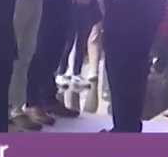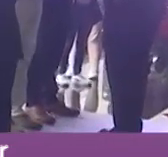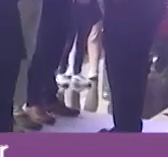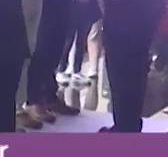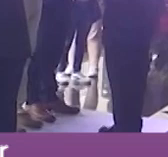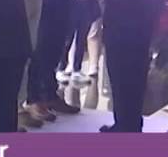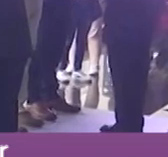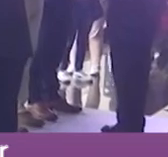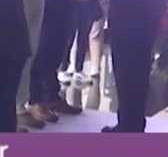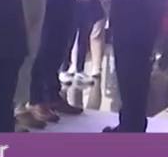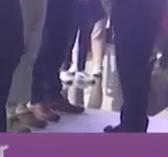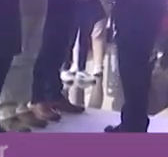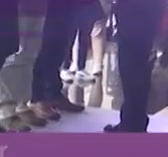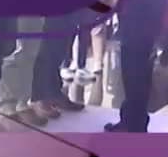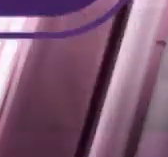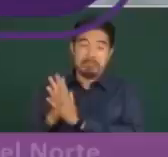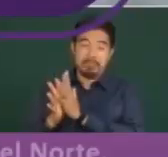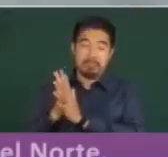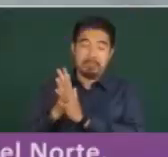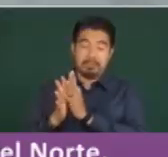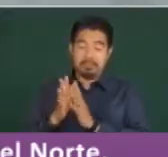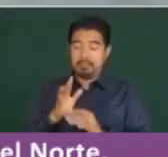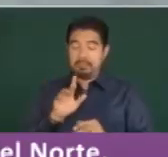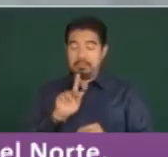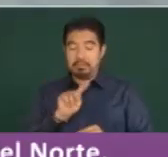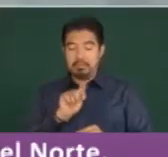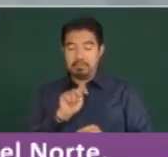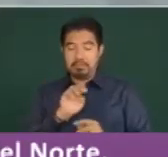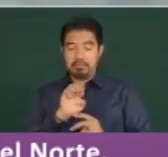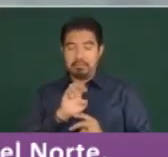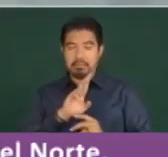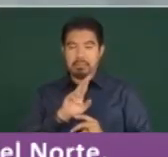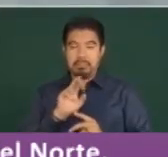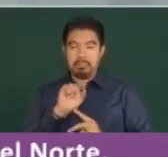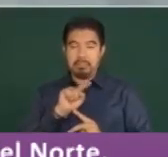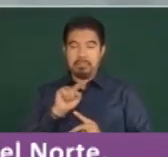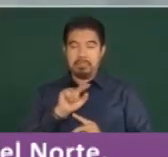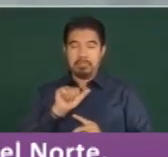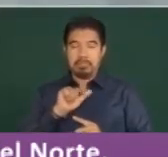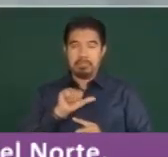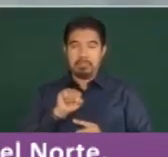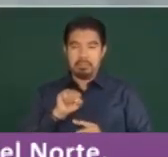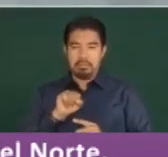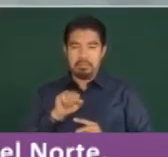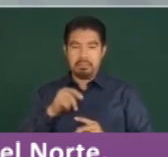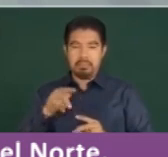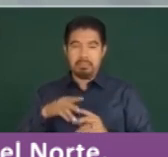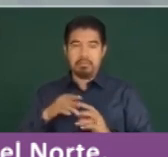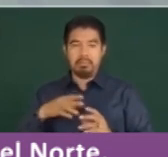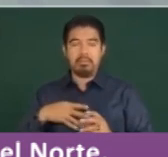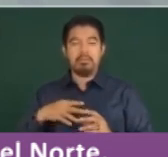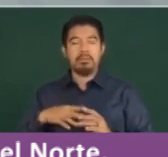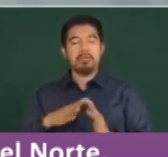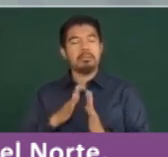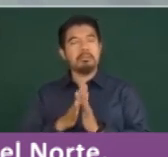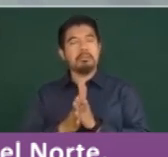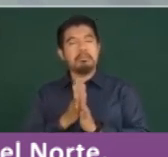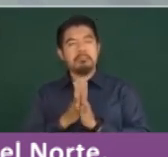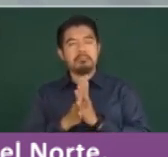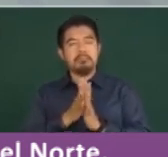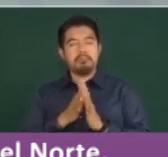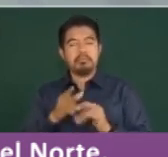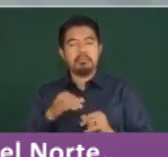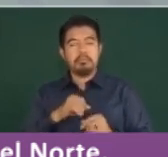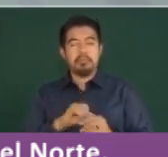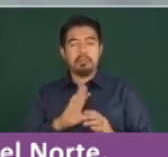y respeto a los derechos humanos. Si no se impulsa la actividad productiva en América del Norte, Asia en particular China, terminará dominando